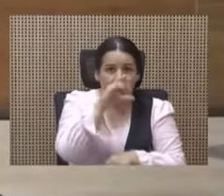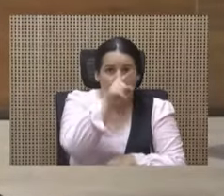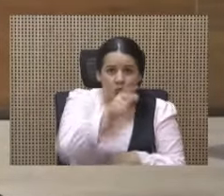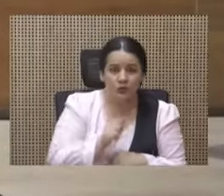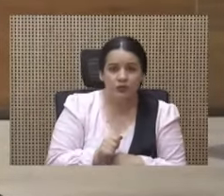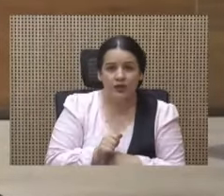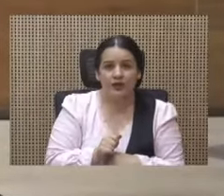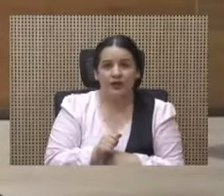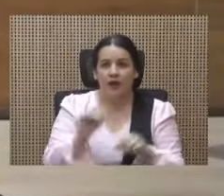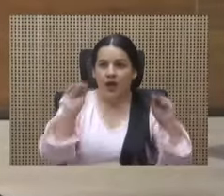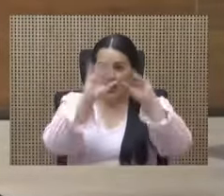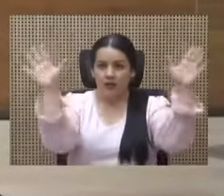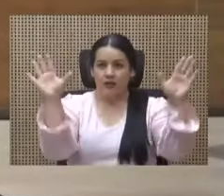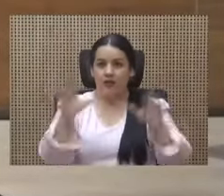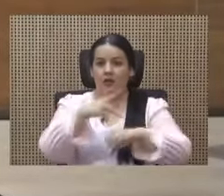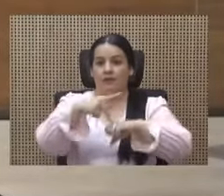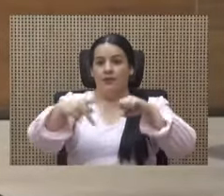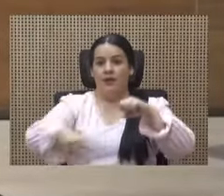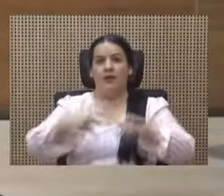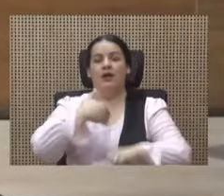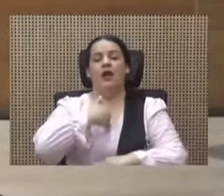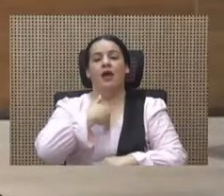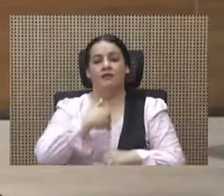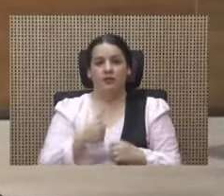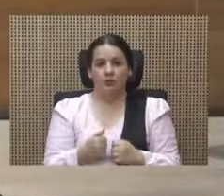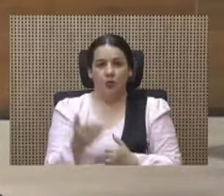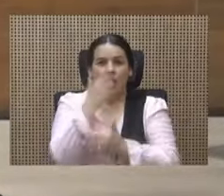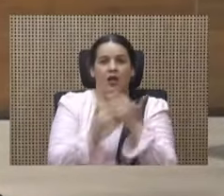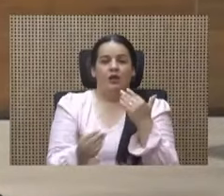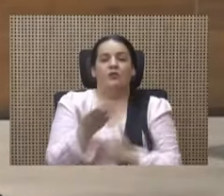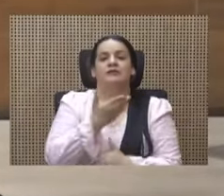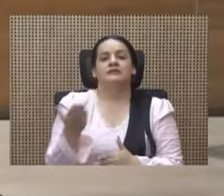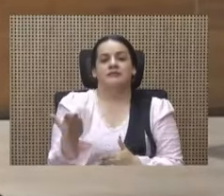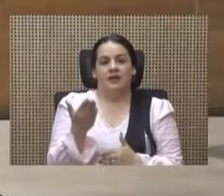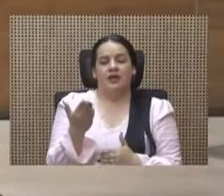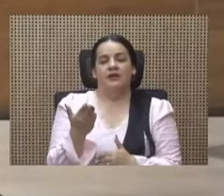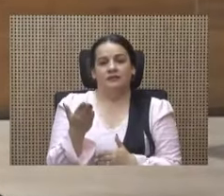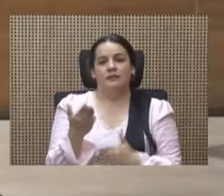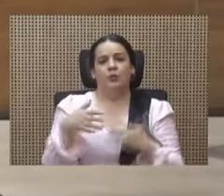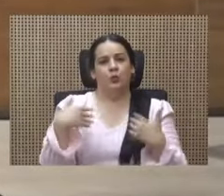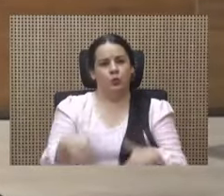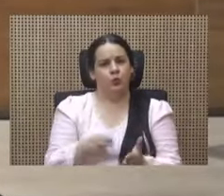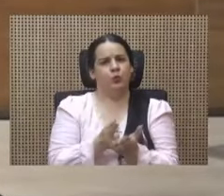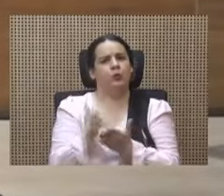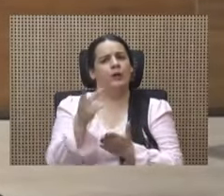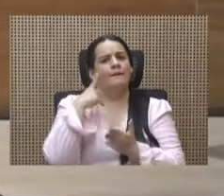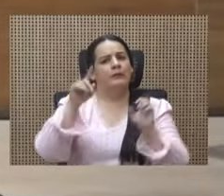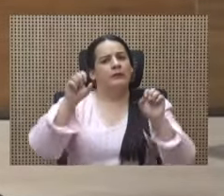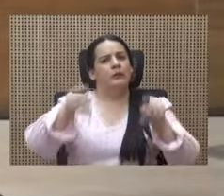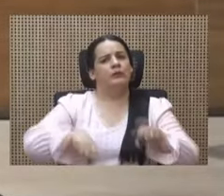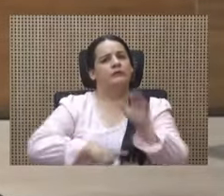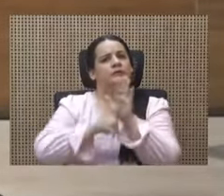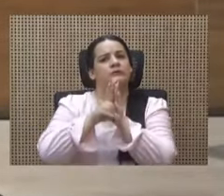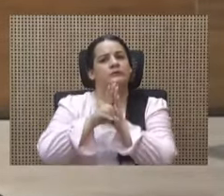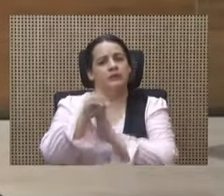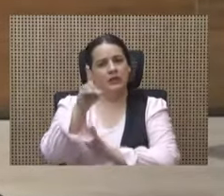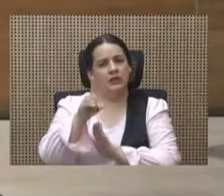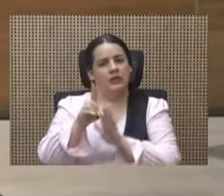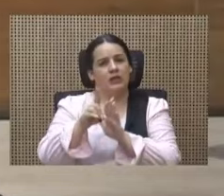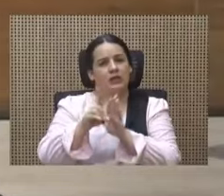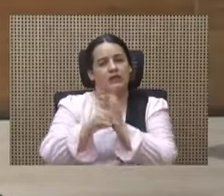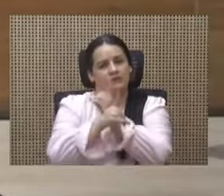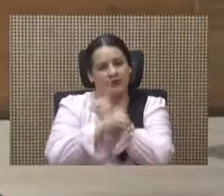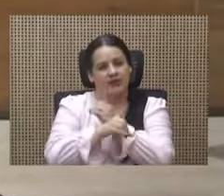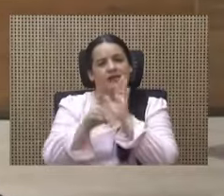Aclárenos, porque si en Pérez Zeledón ha existido algo, ha sido la vehemencia para defender sus derechos históricamente. Yo espero que don